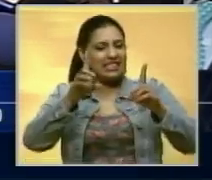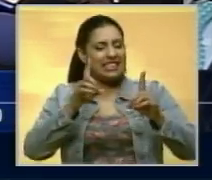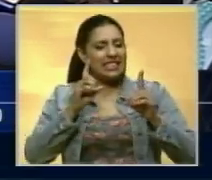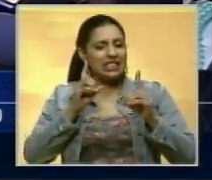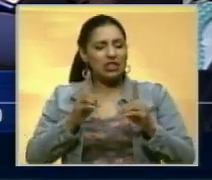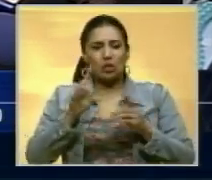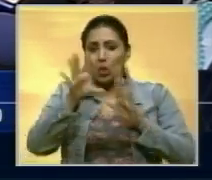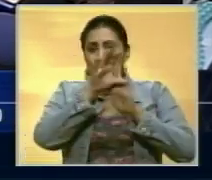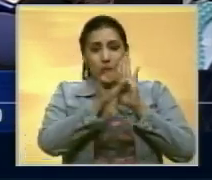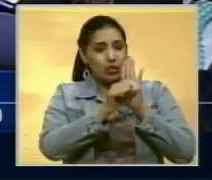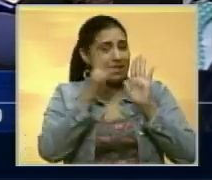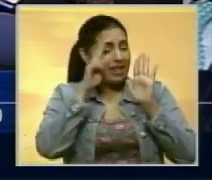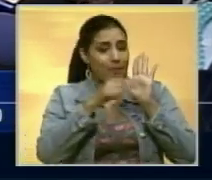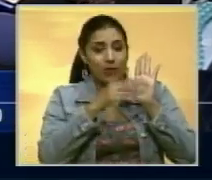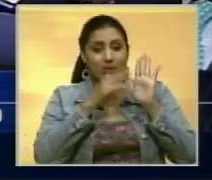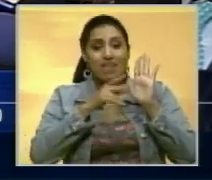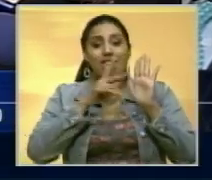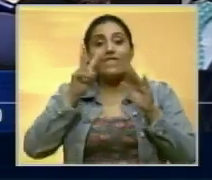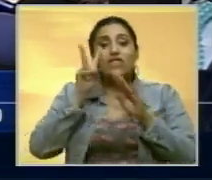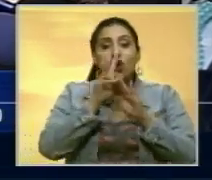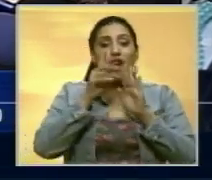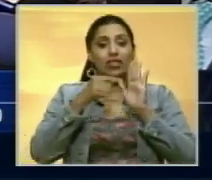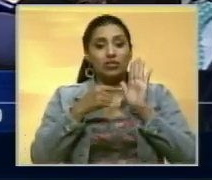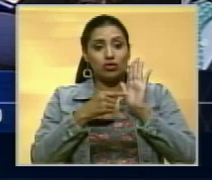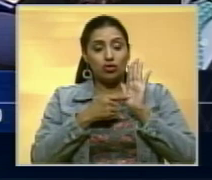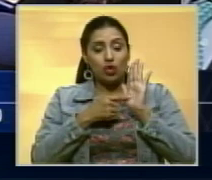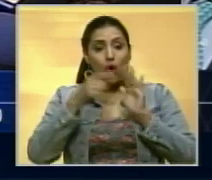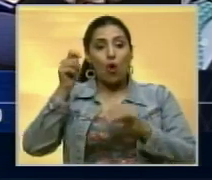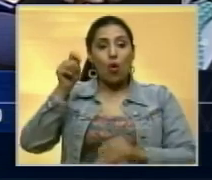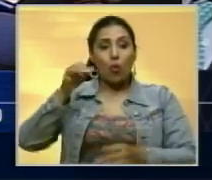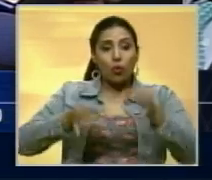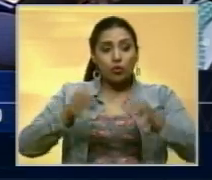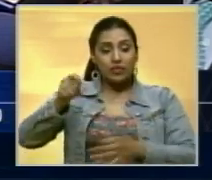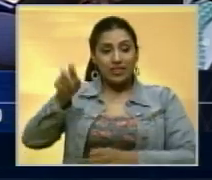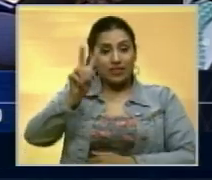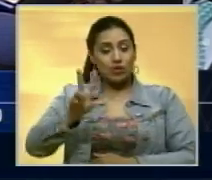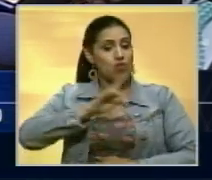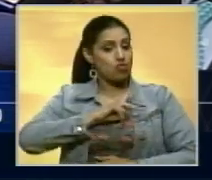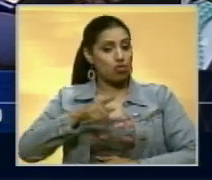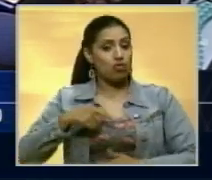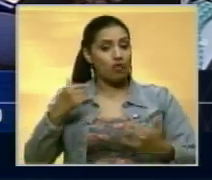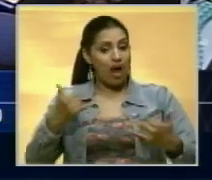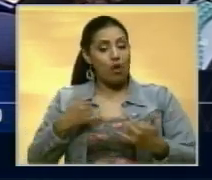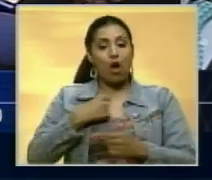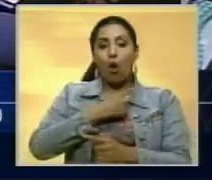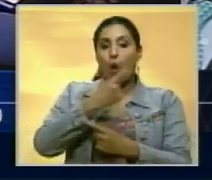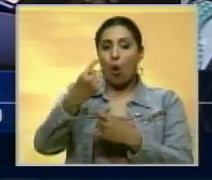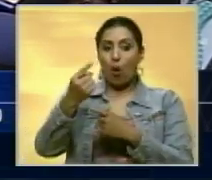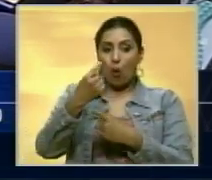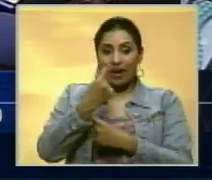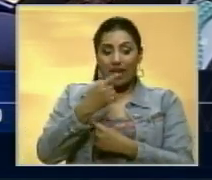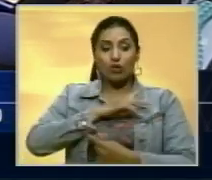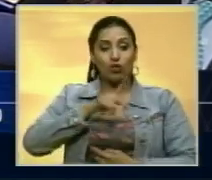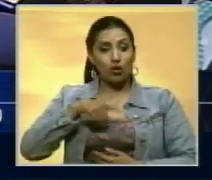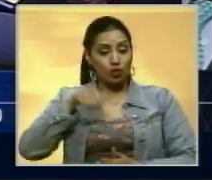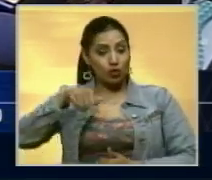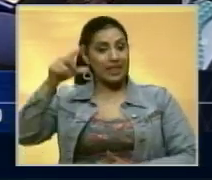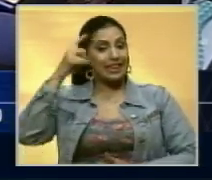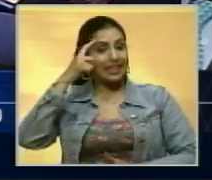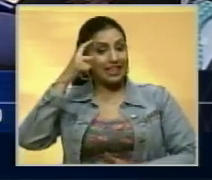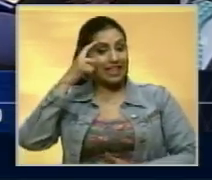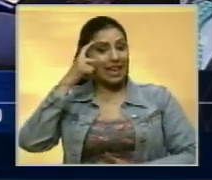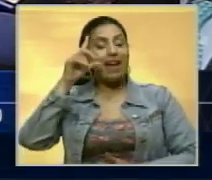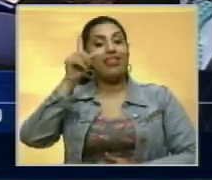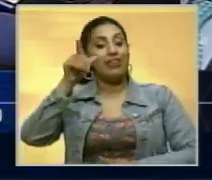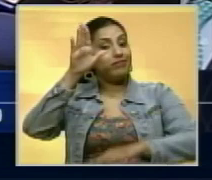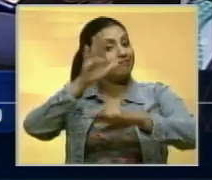decisión inconstitucional violentar el ordenamiento jurídico venezolano, nosotros estamos obligados, como lo estamos haciendo el día de hoy,